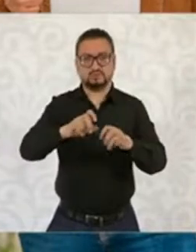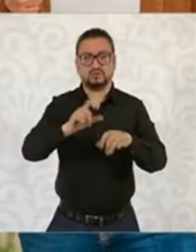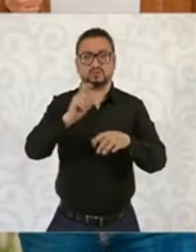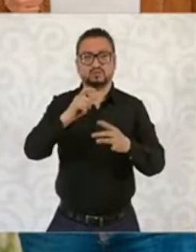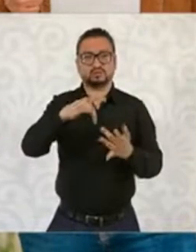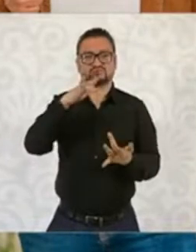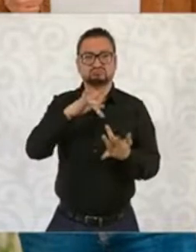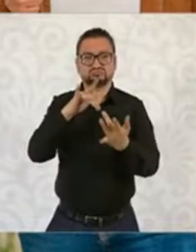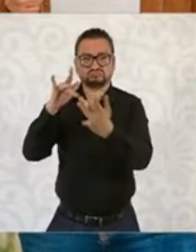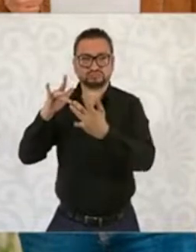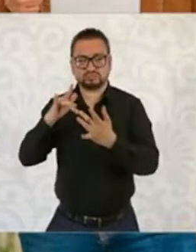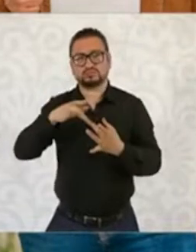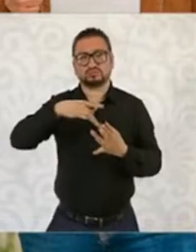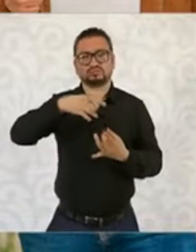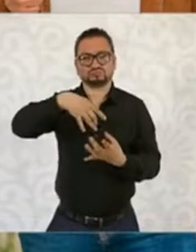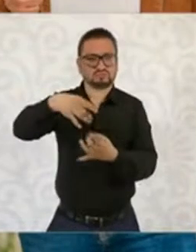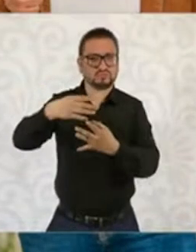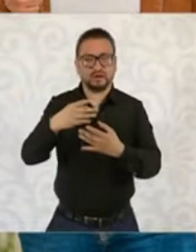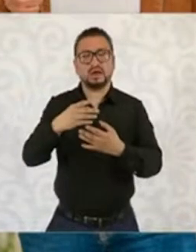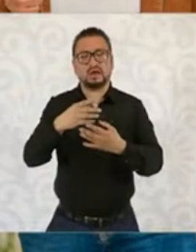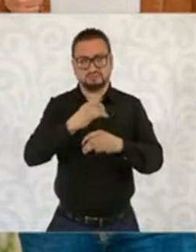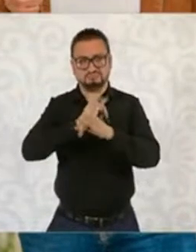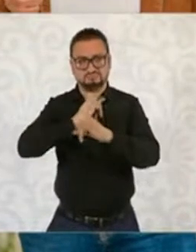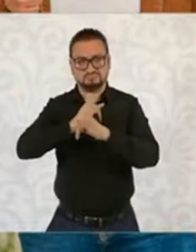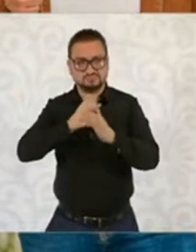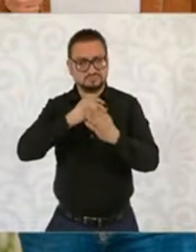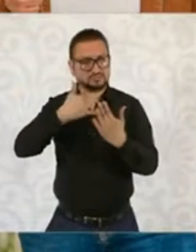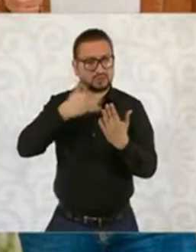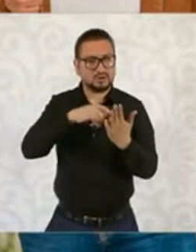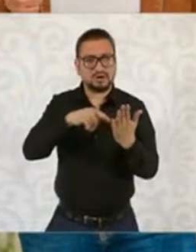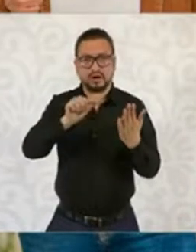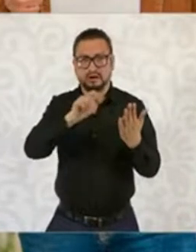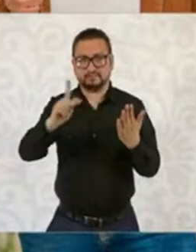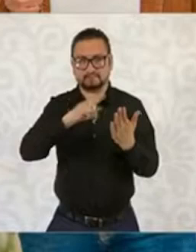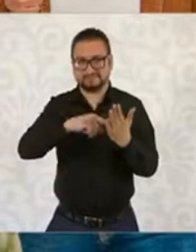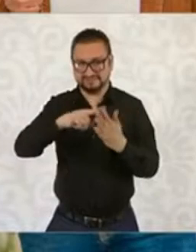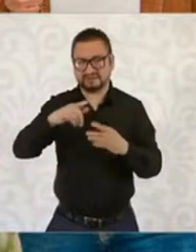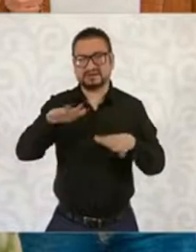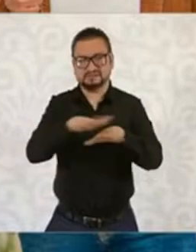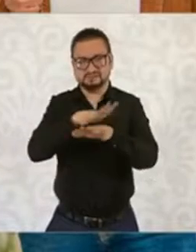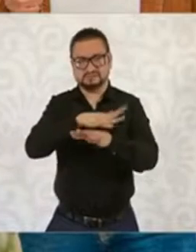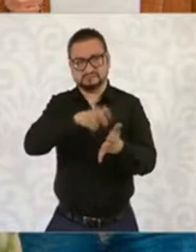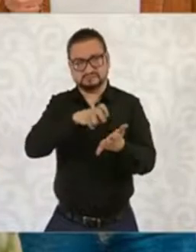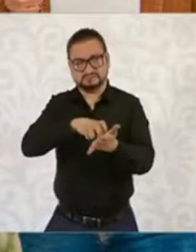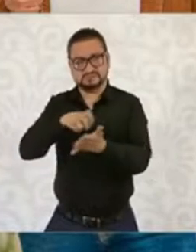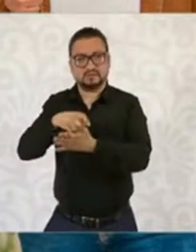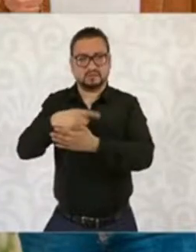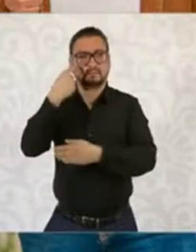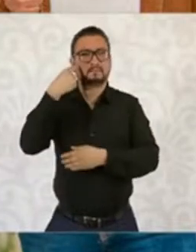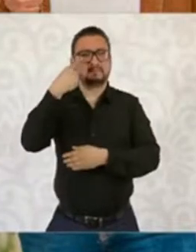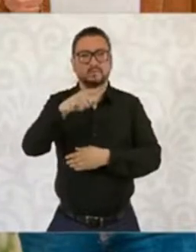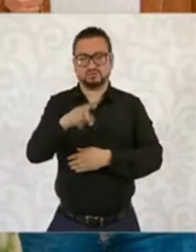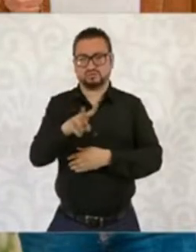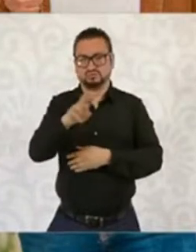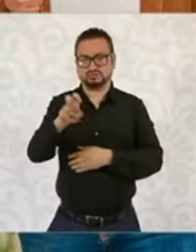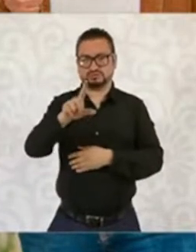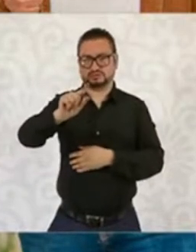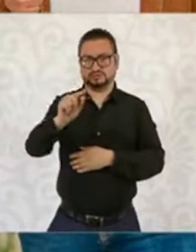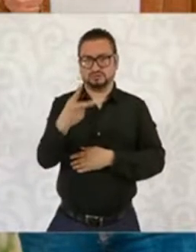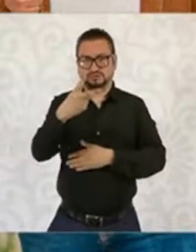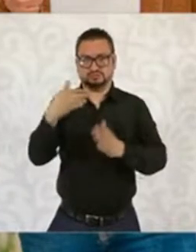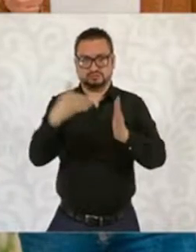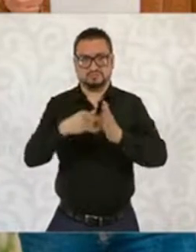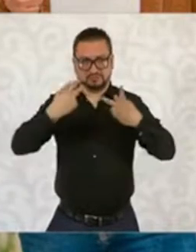digitales. Con esta reforma estamos justamente avanzando para cumplir que cerca de